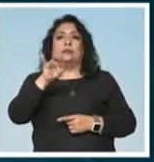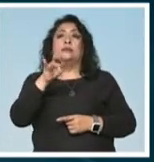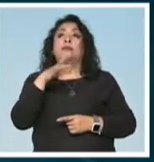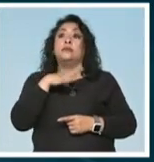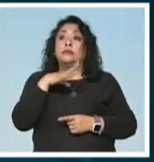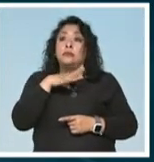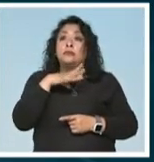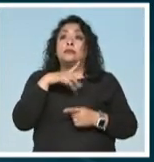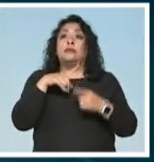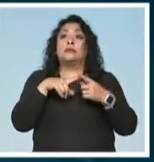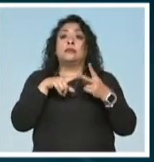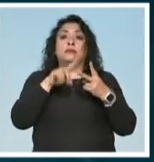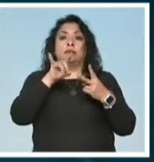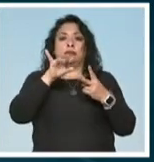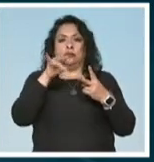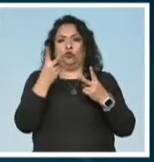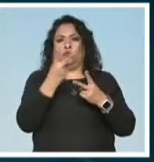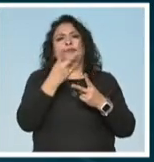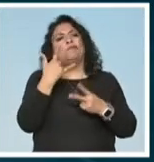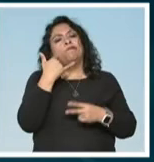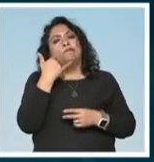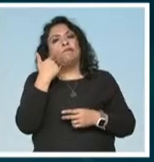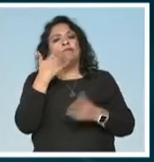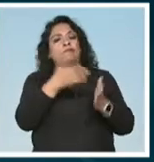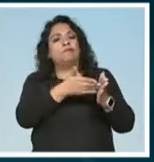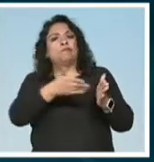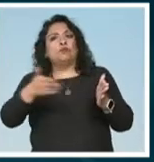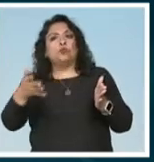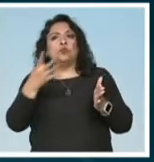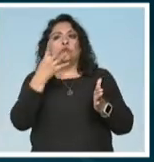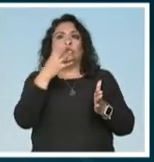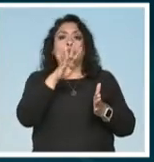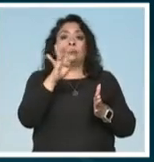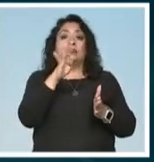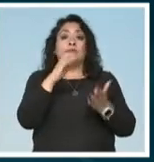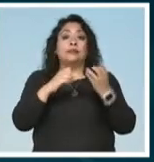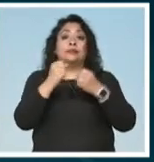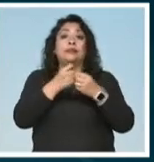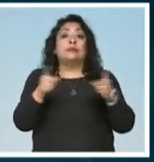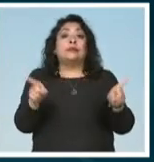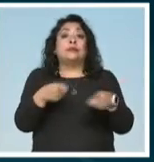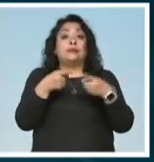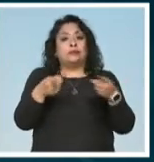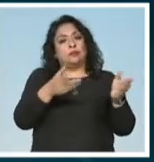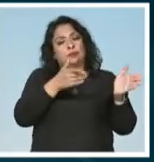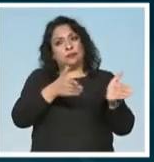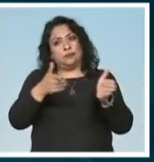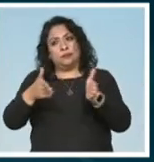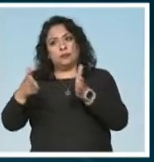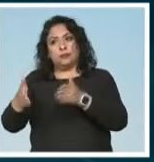Thibaut García ofreció un recorrido por 4 siglos de música.